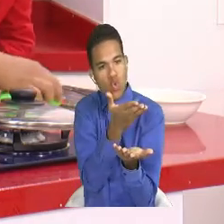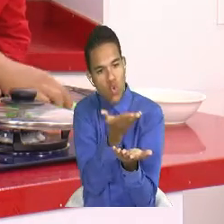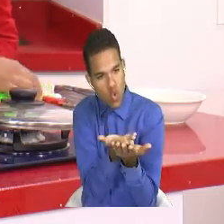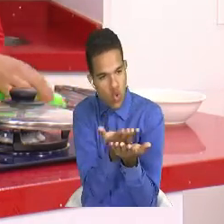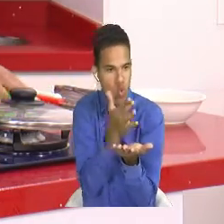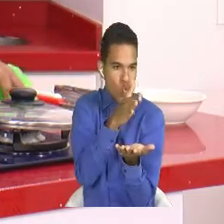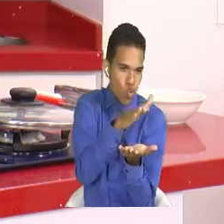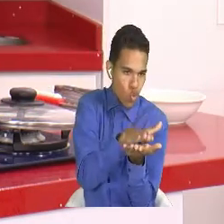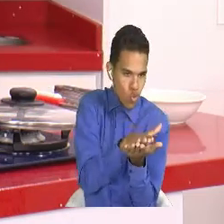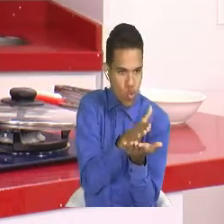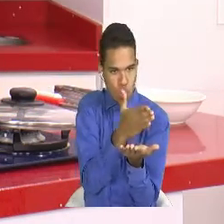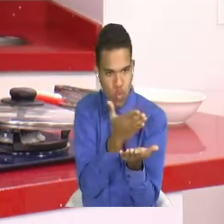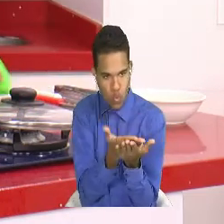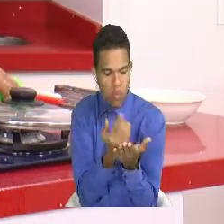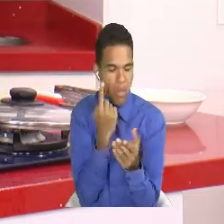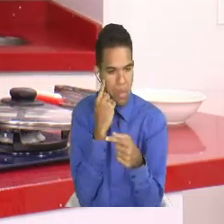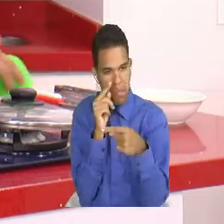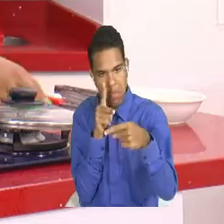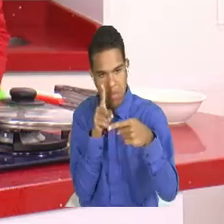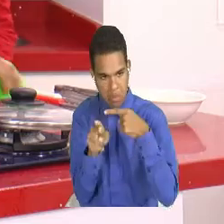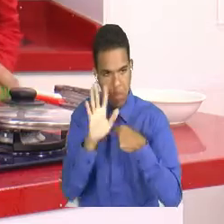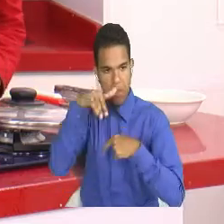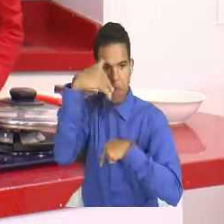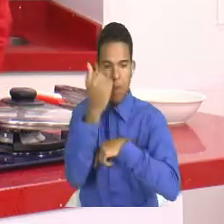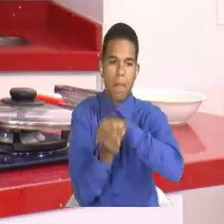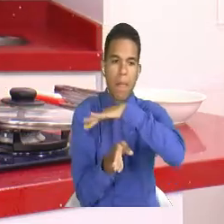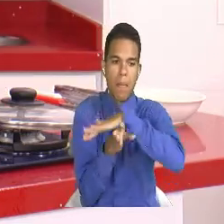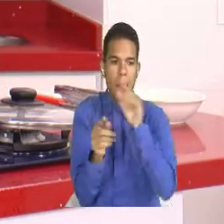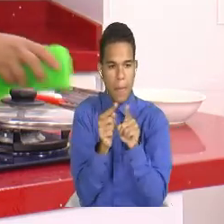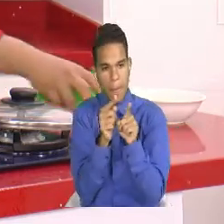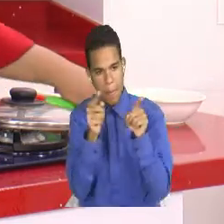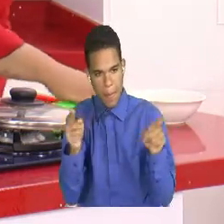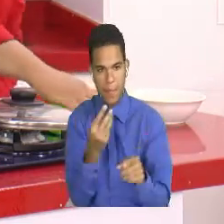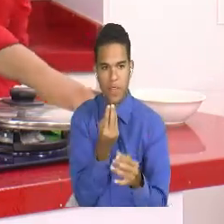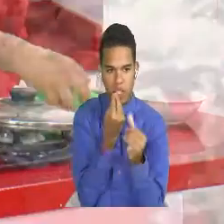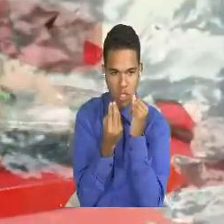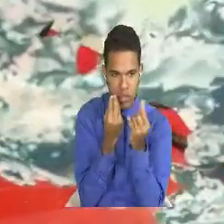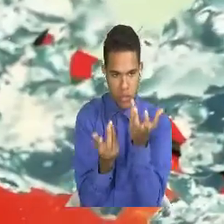nosotros vamos a hacer una pausa chiquitica, pero ustedes no se despeguen, caramba, porque esto es A Pedir de Boca.